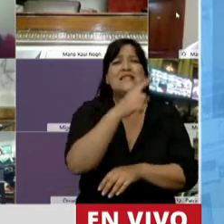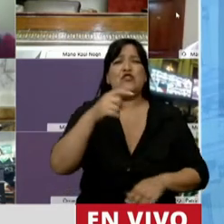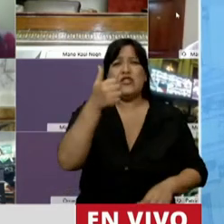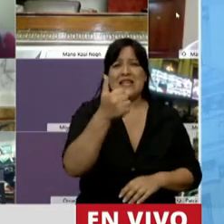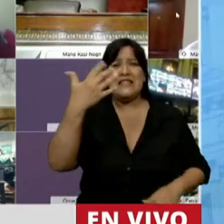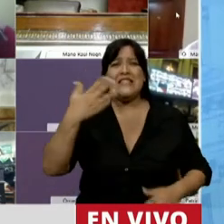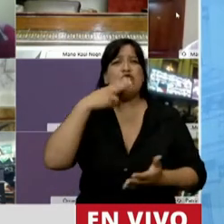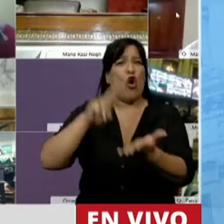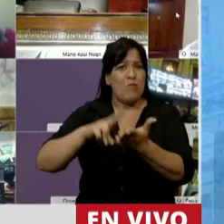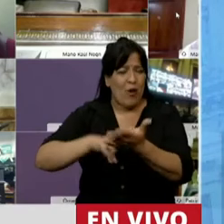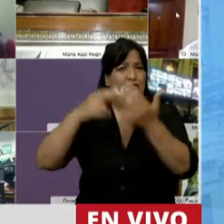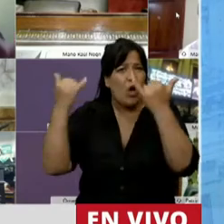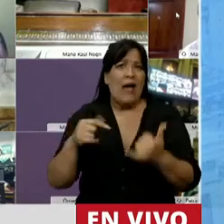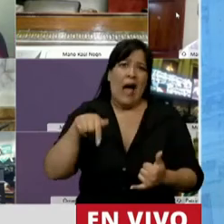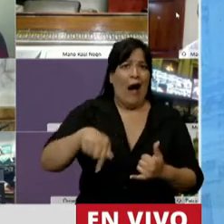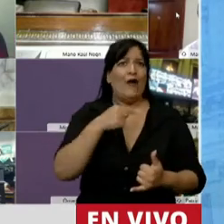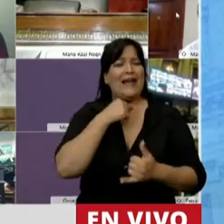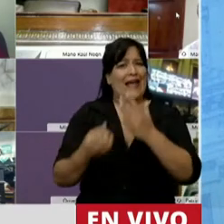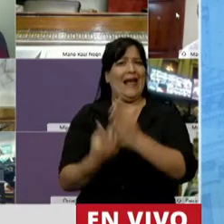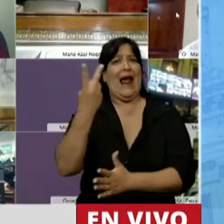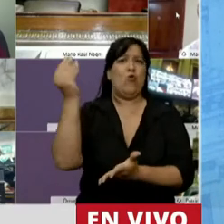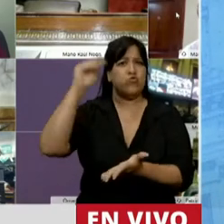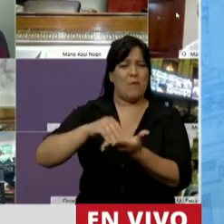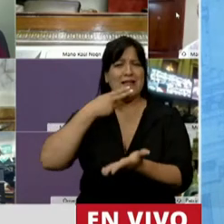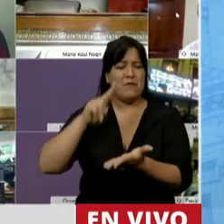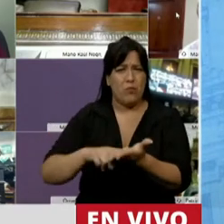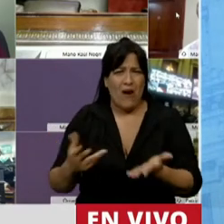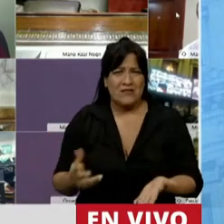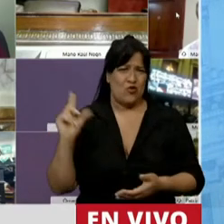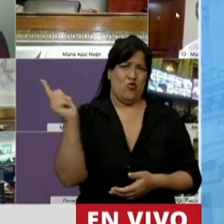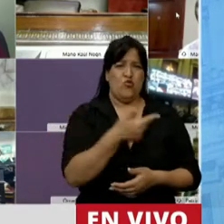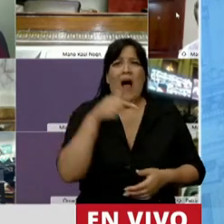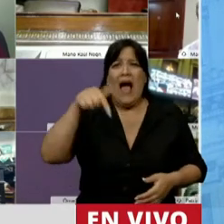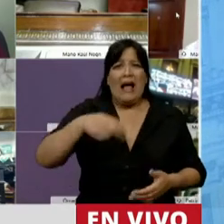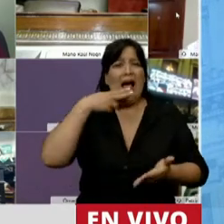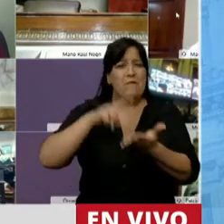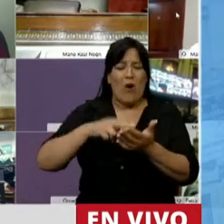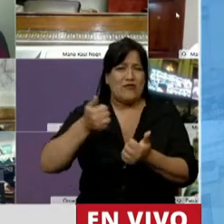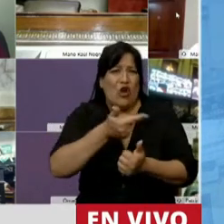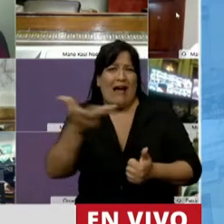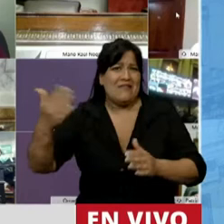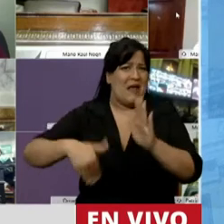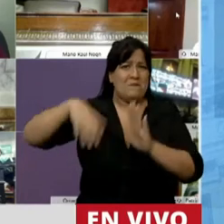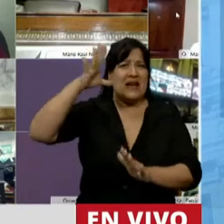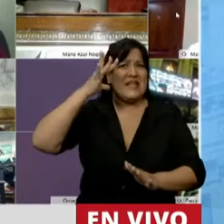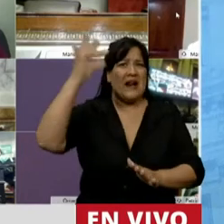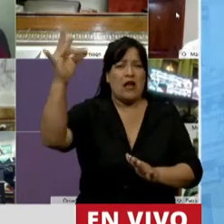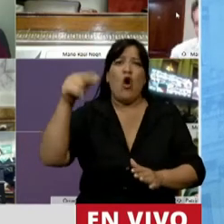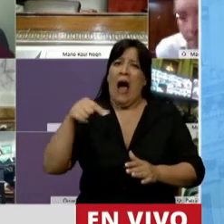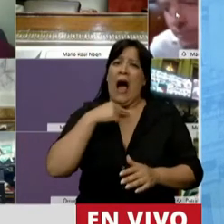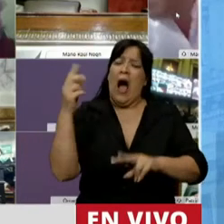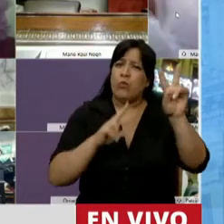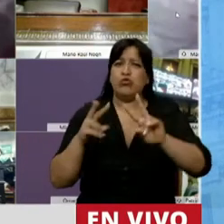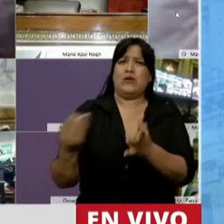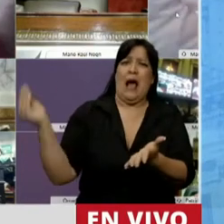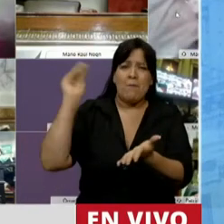queremos crear uno más. No nos conformamos con tener la presión más alta del mundo. Vamos por más impuestos.